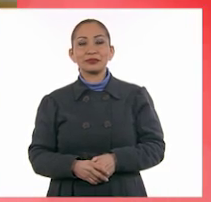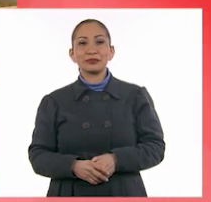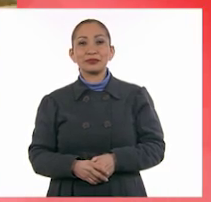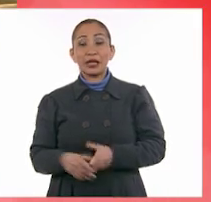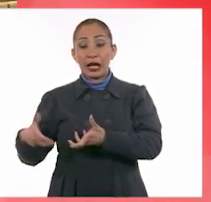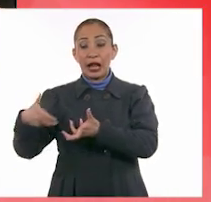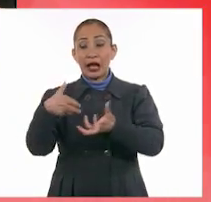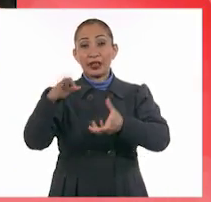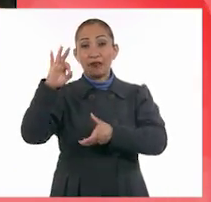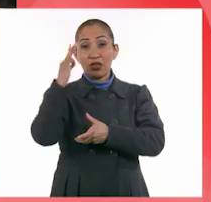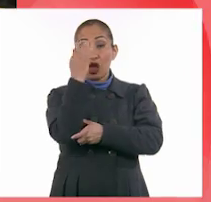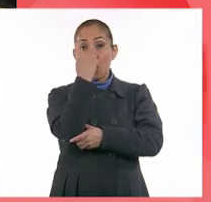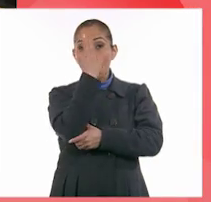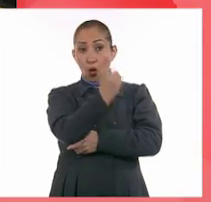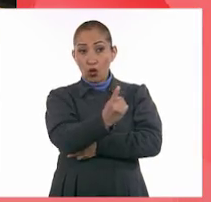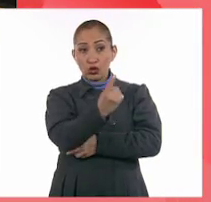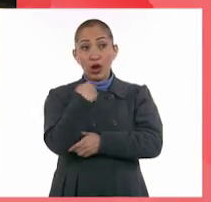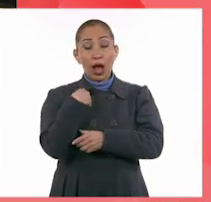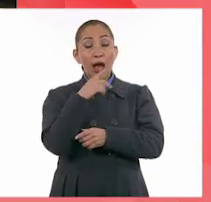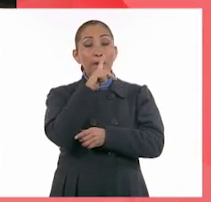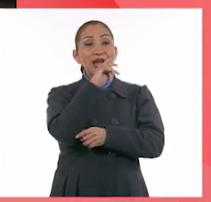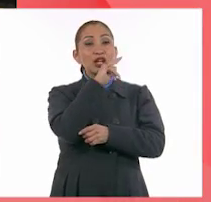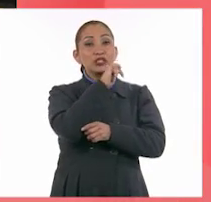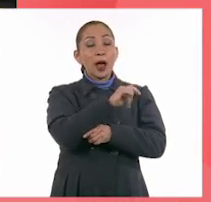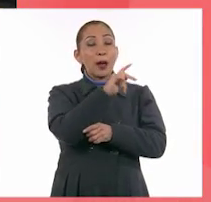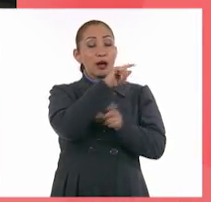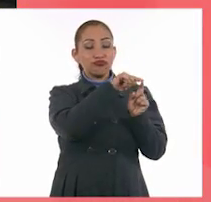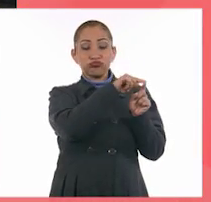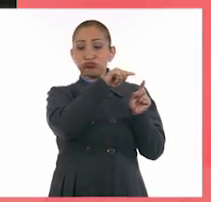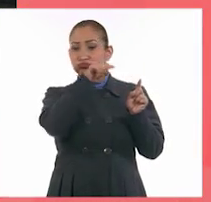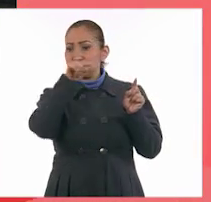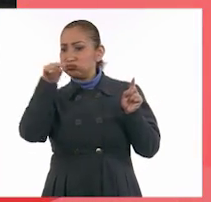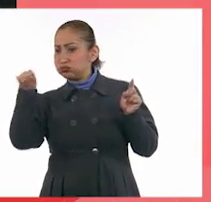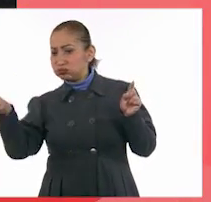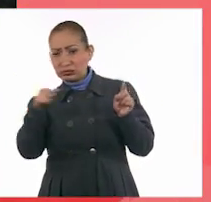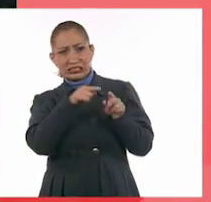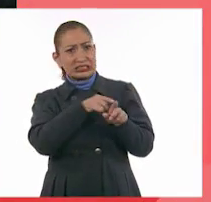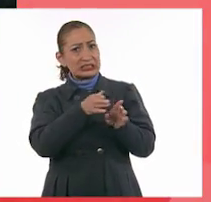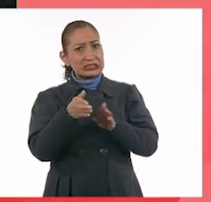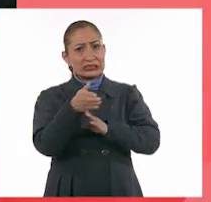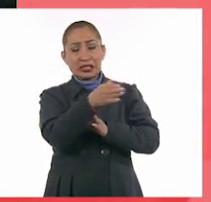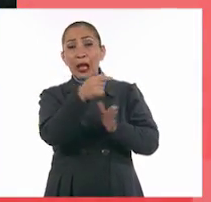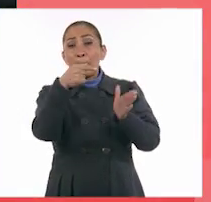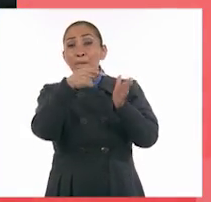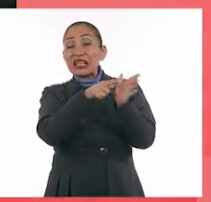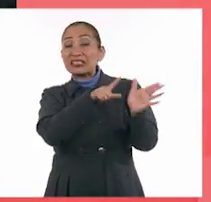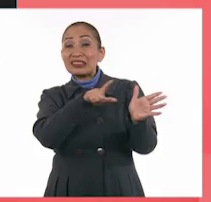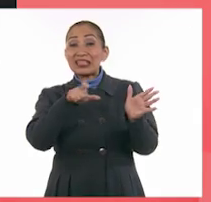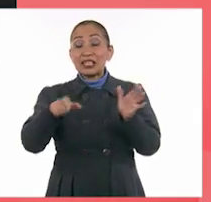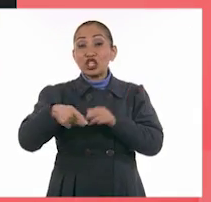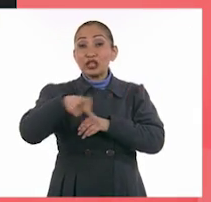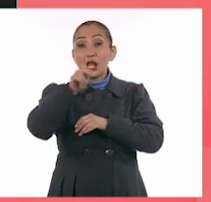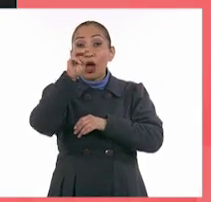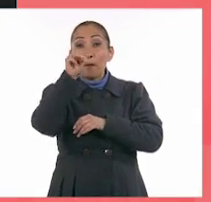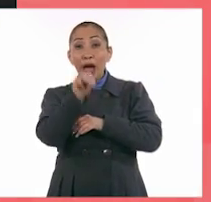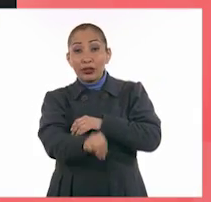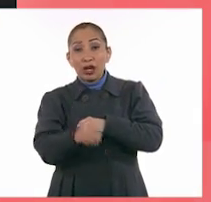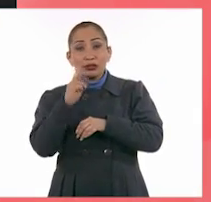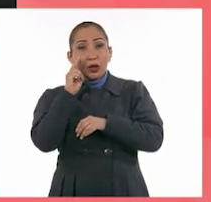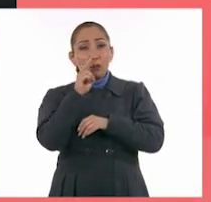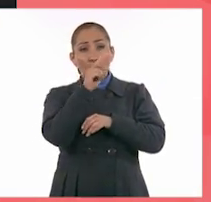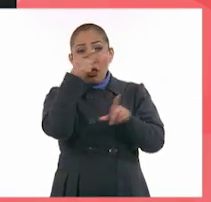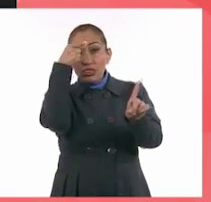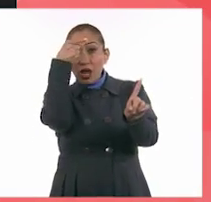La carretera Federal 1 recorre la península de punta a punta. Recorre más de 1,700 kilómetros